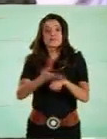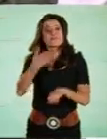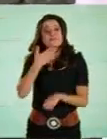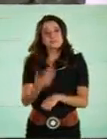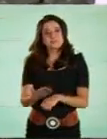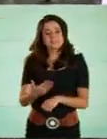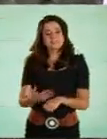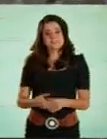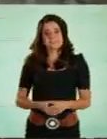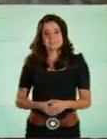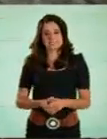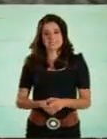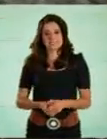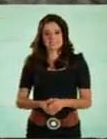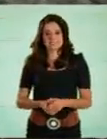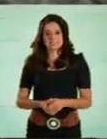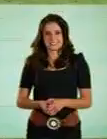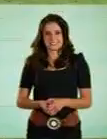Muy bien.